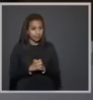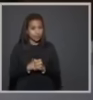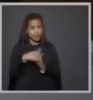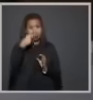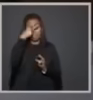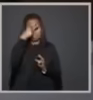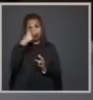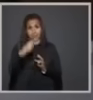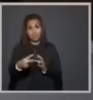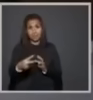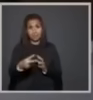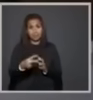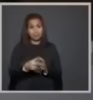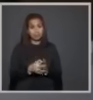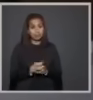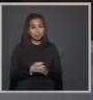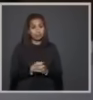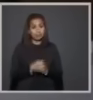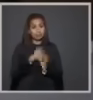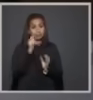México.